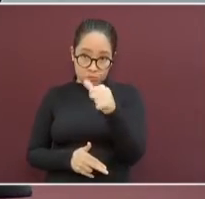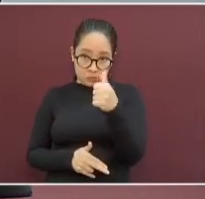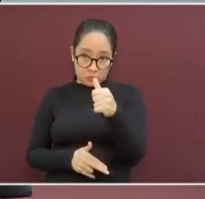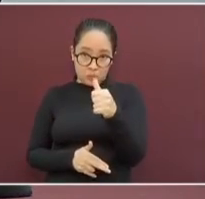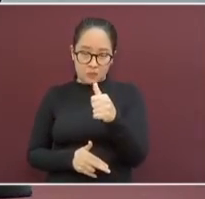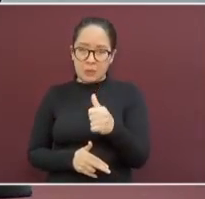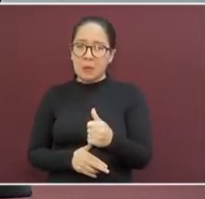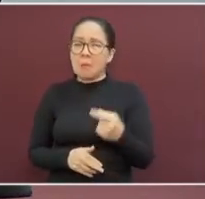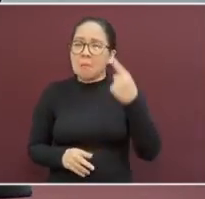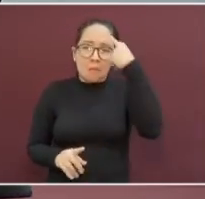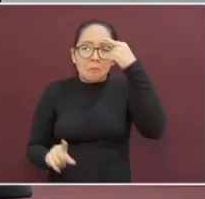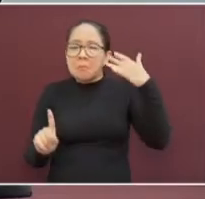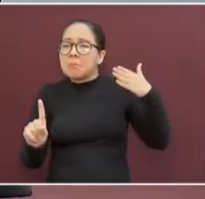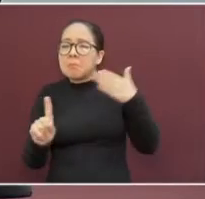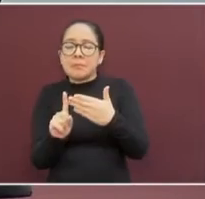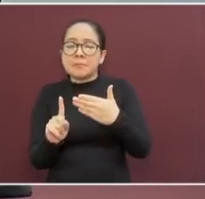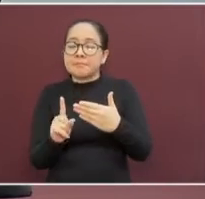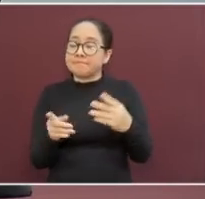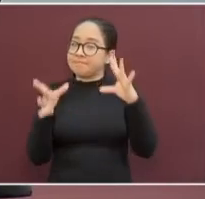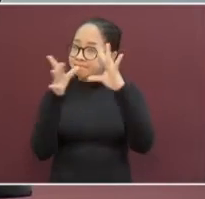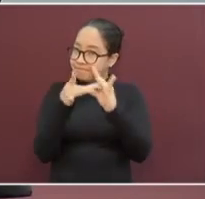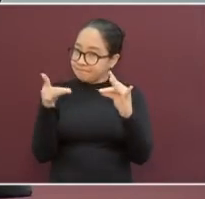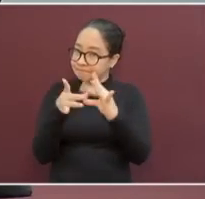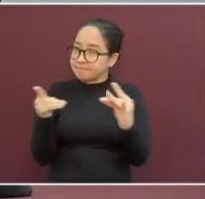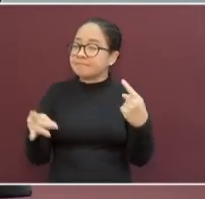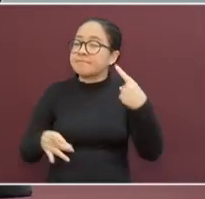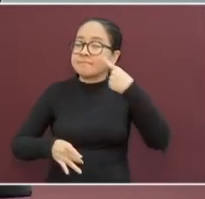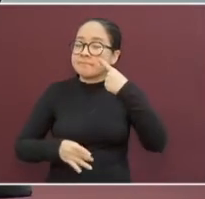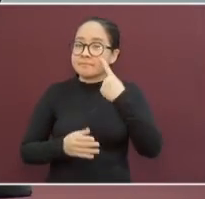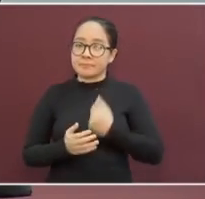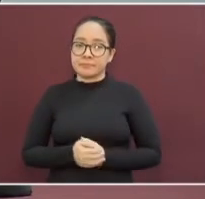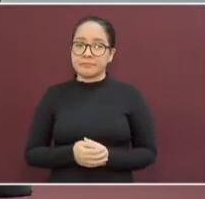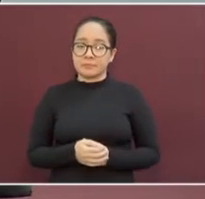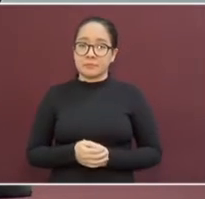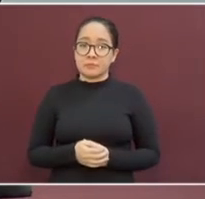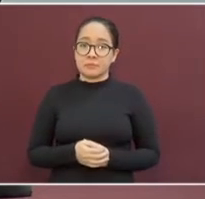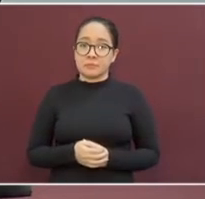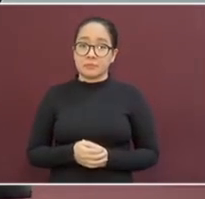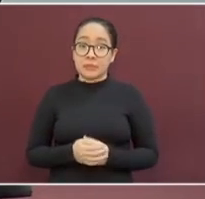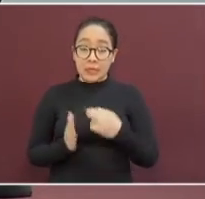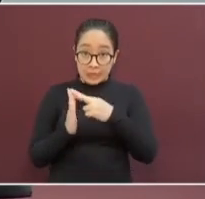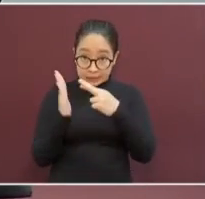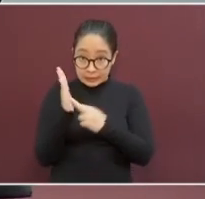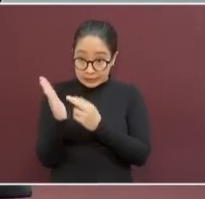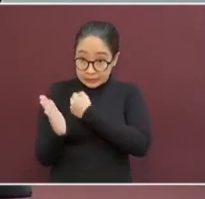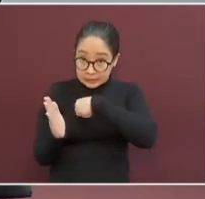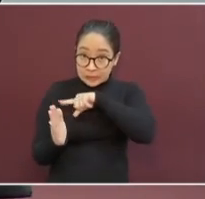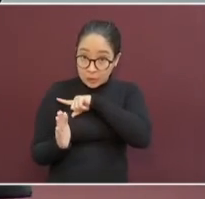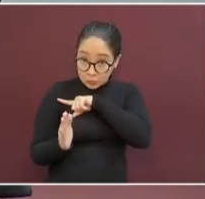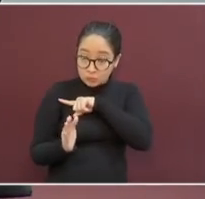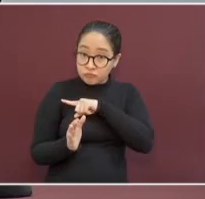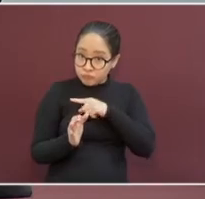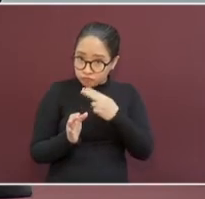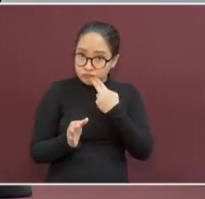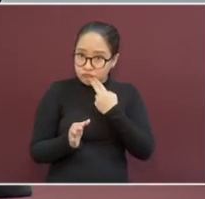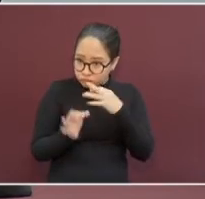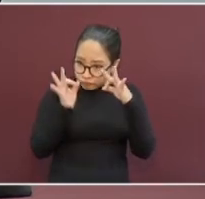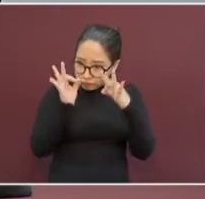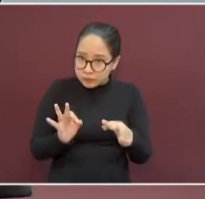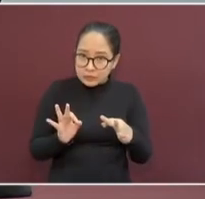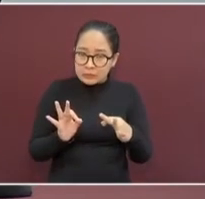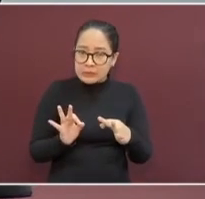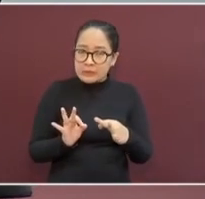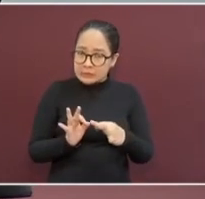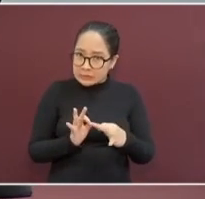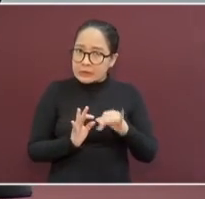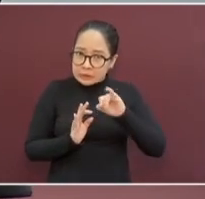esto tiene una razón muy importante y es que están funcionando desde luego ha sido